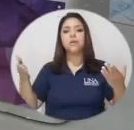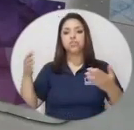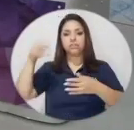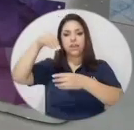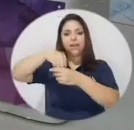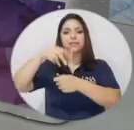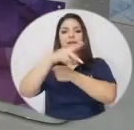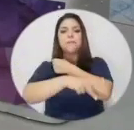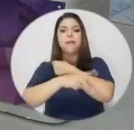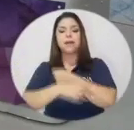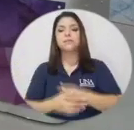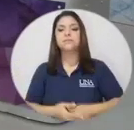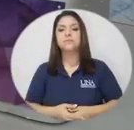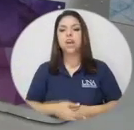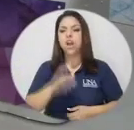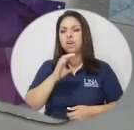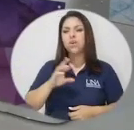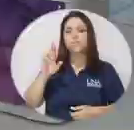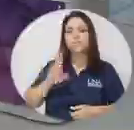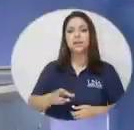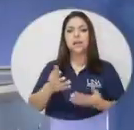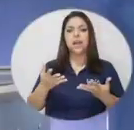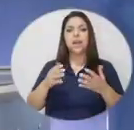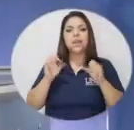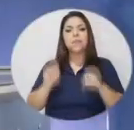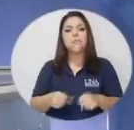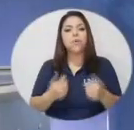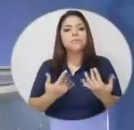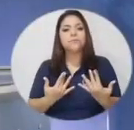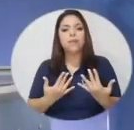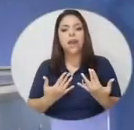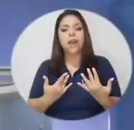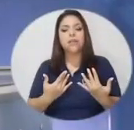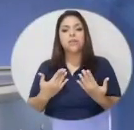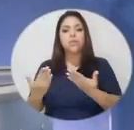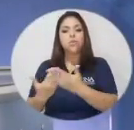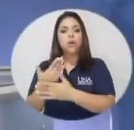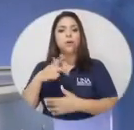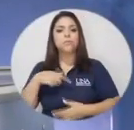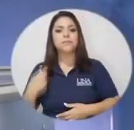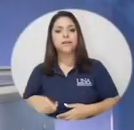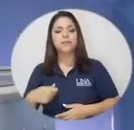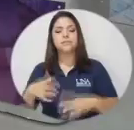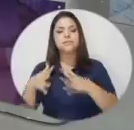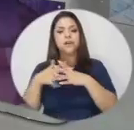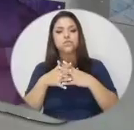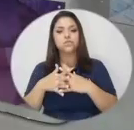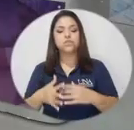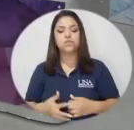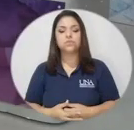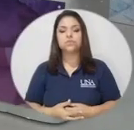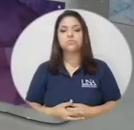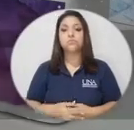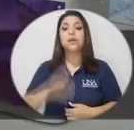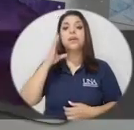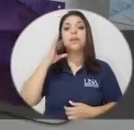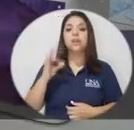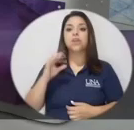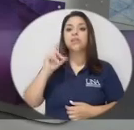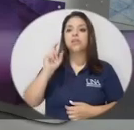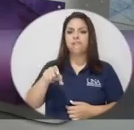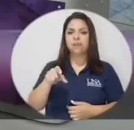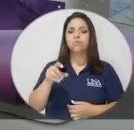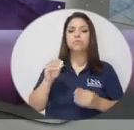en estos países. ¿Qué puede esperar Costa Rica de una nueva administración presidencial en los Estados Unidos? Yo creo que hay que tener